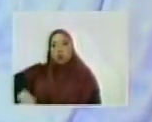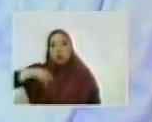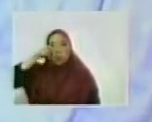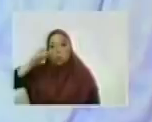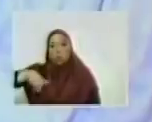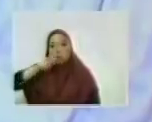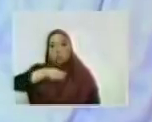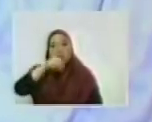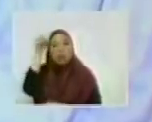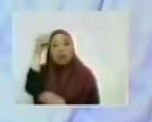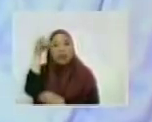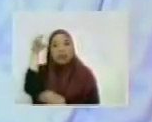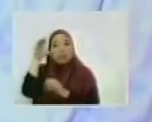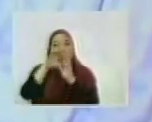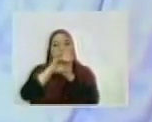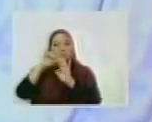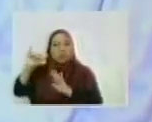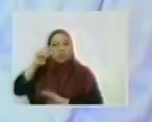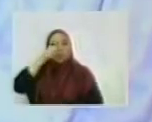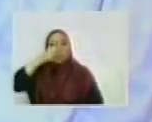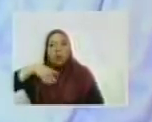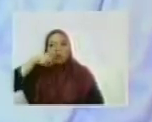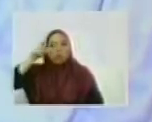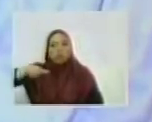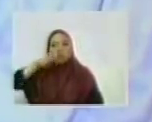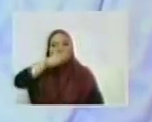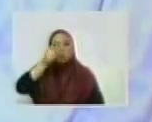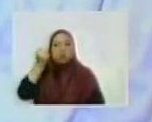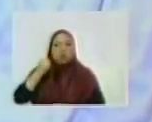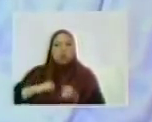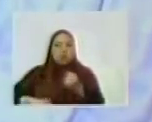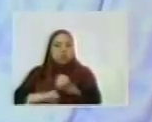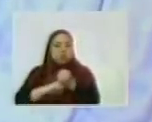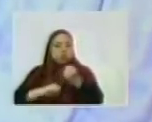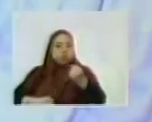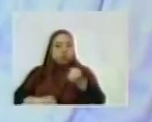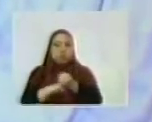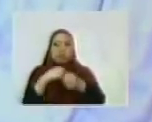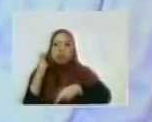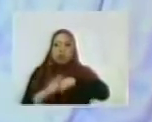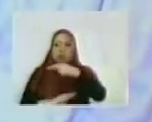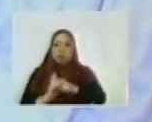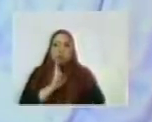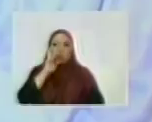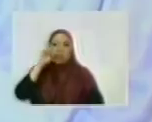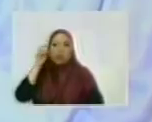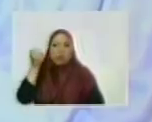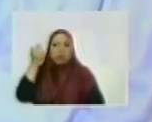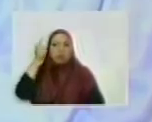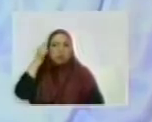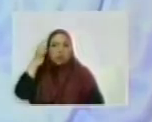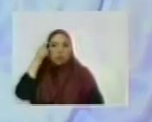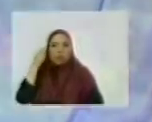que tiene una Asamblea Nacional Constituyente que va a seguir restiado con ese pueblo y con la Revolución Bolivariana.